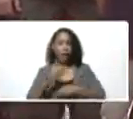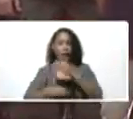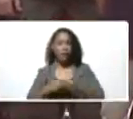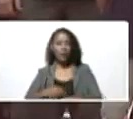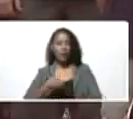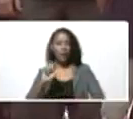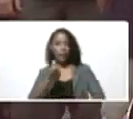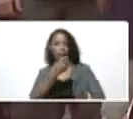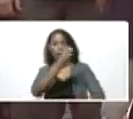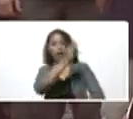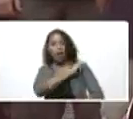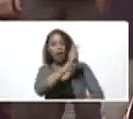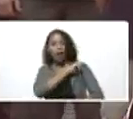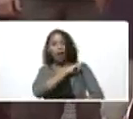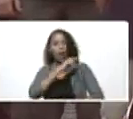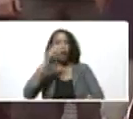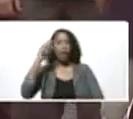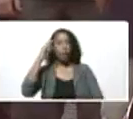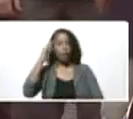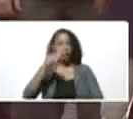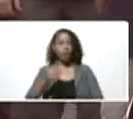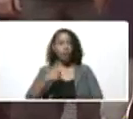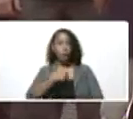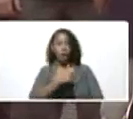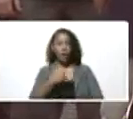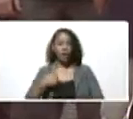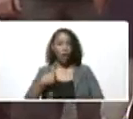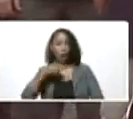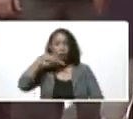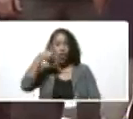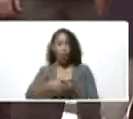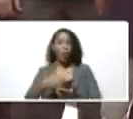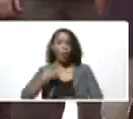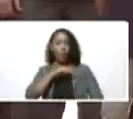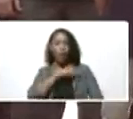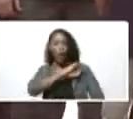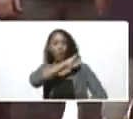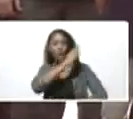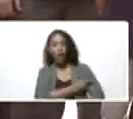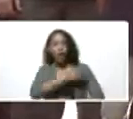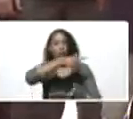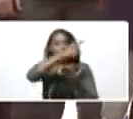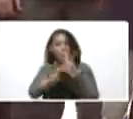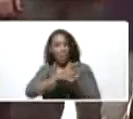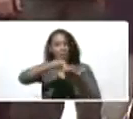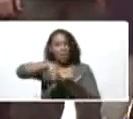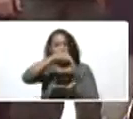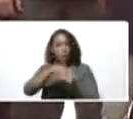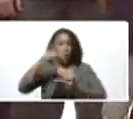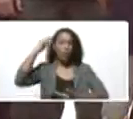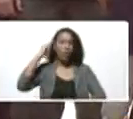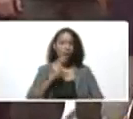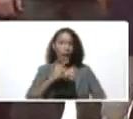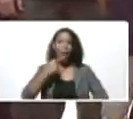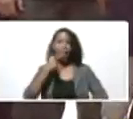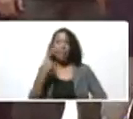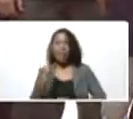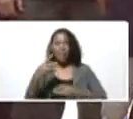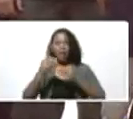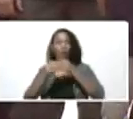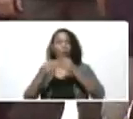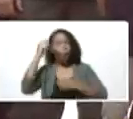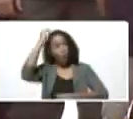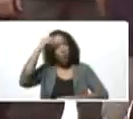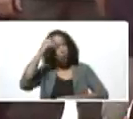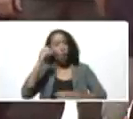jefe, quiero que a nombre de nuestra Fuerza Armada Nacional Bolivariana le dé unas reflexiones